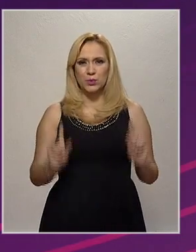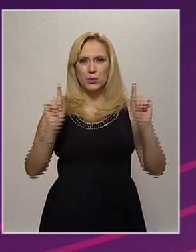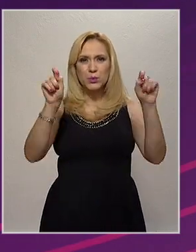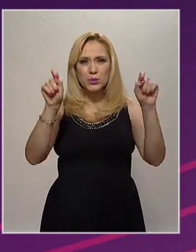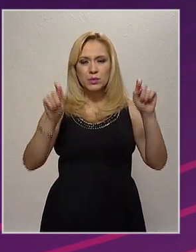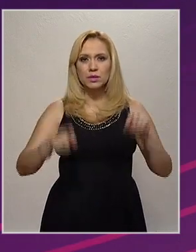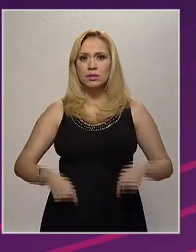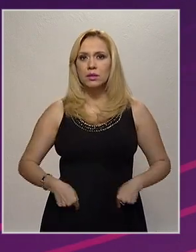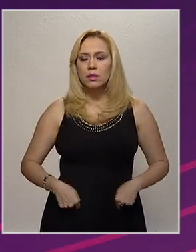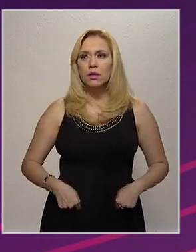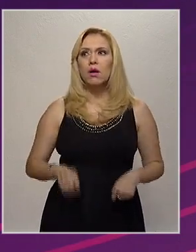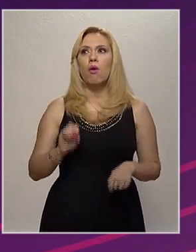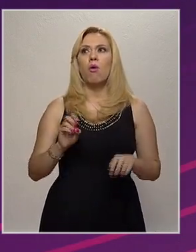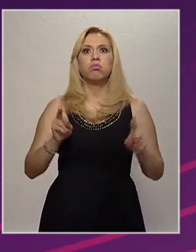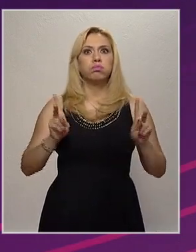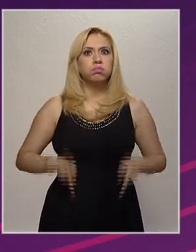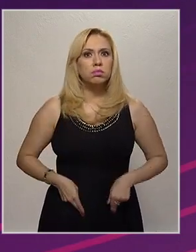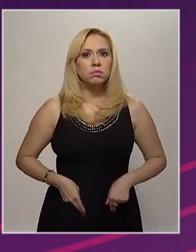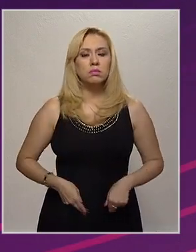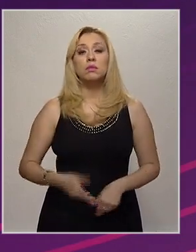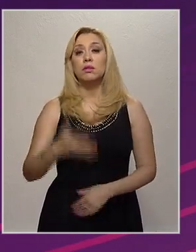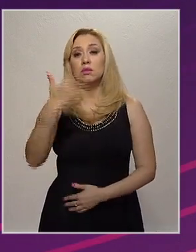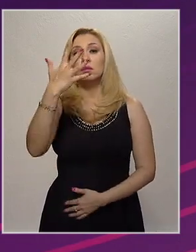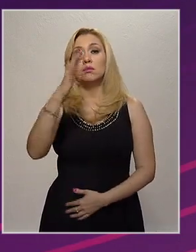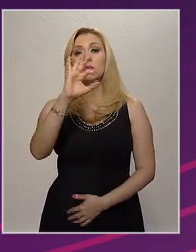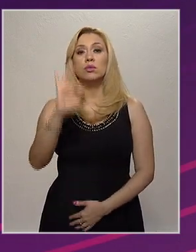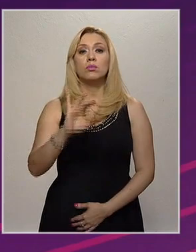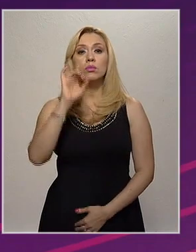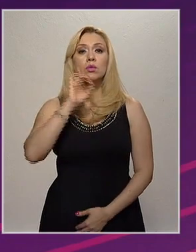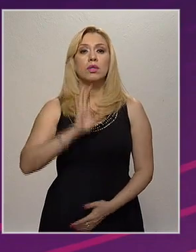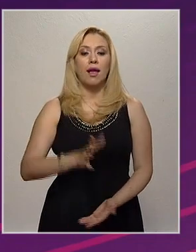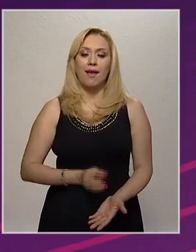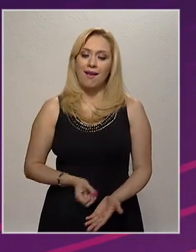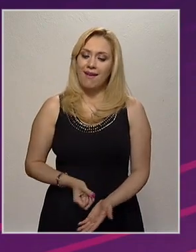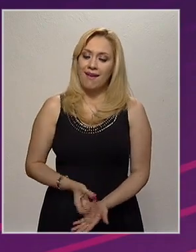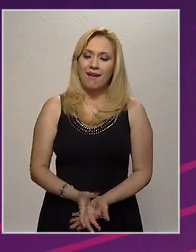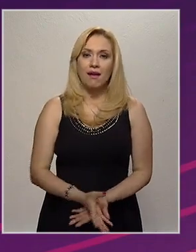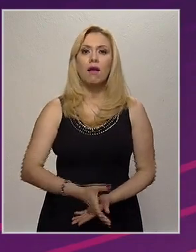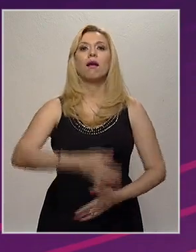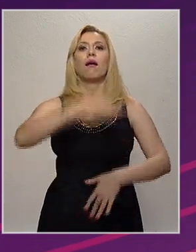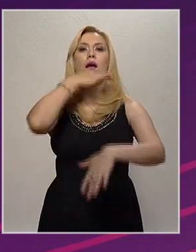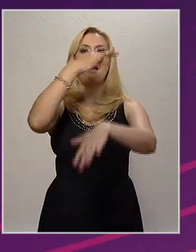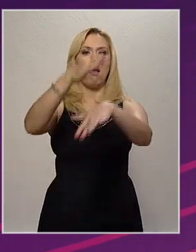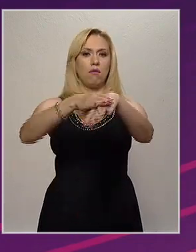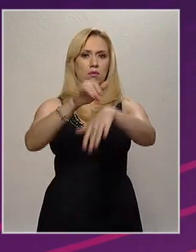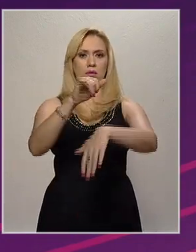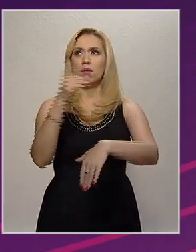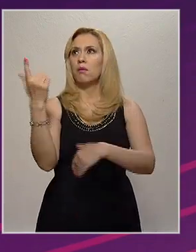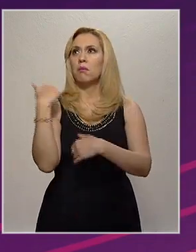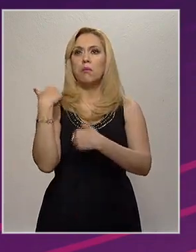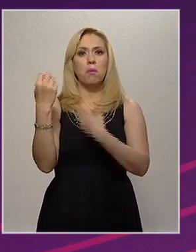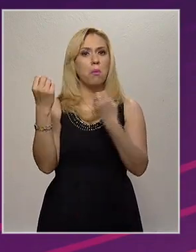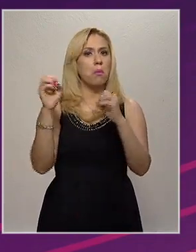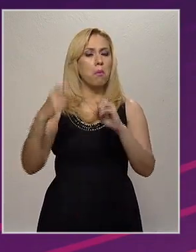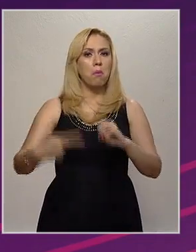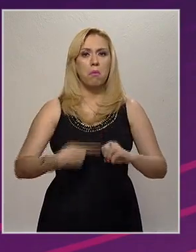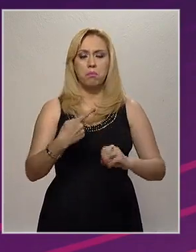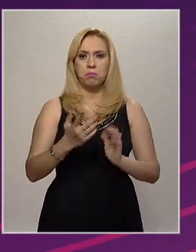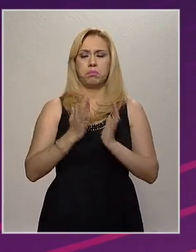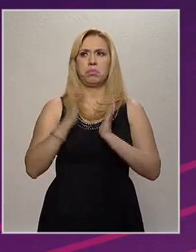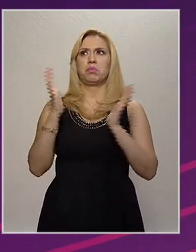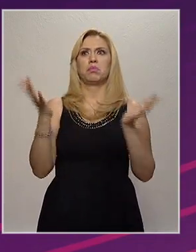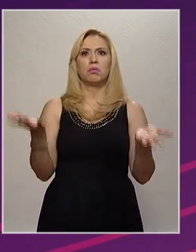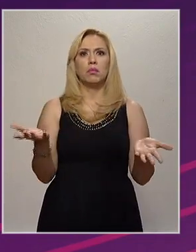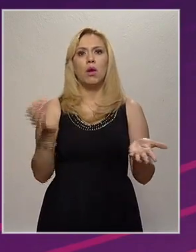ahí tenemos casi al 5% de las mujeres que tuvieron un parto en los últimos 5 años que reportan eso en la encuesta. O si la presionaron